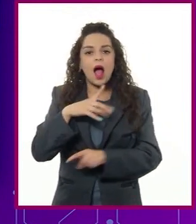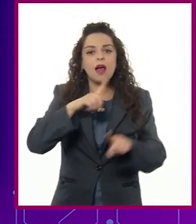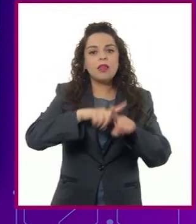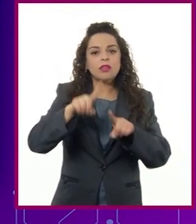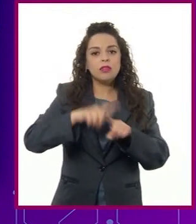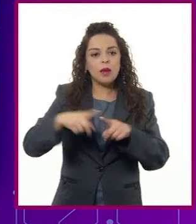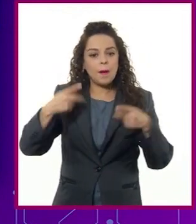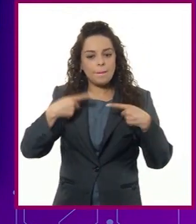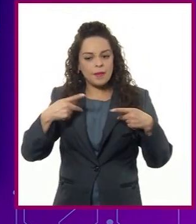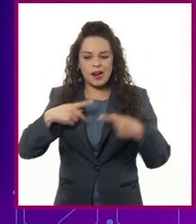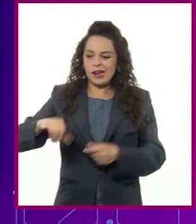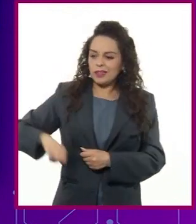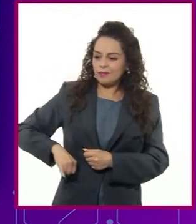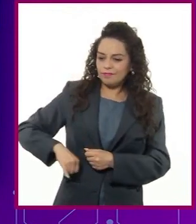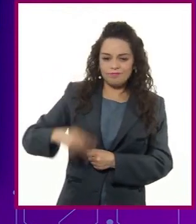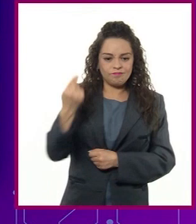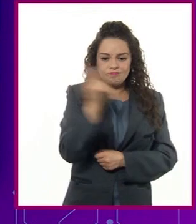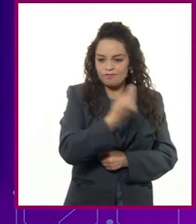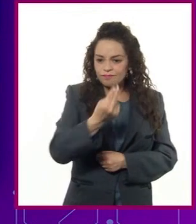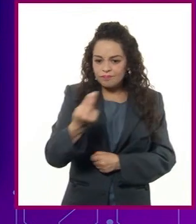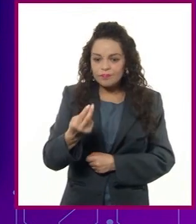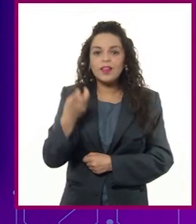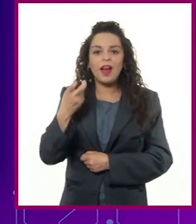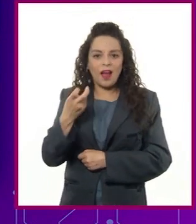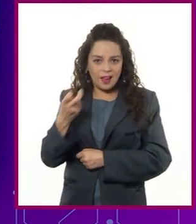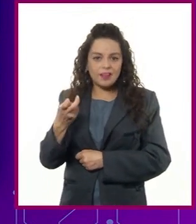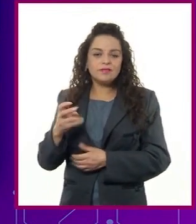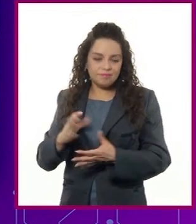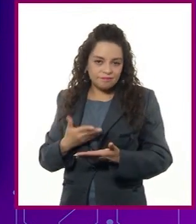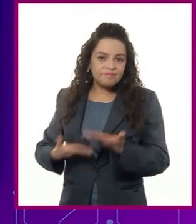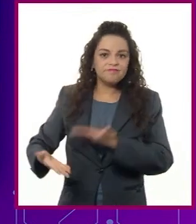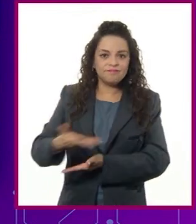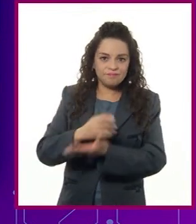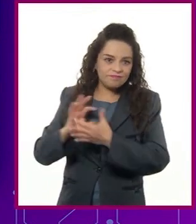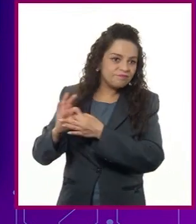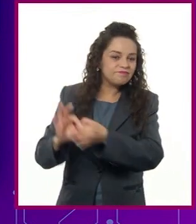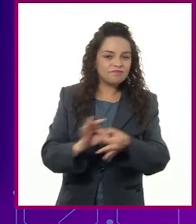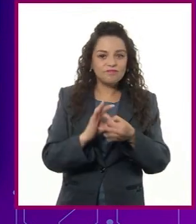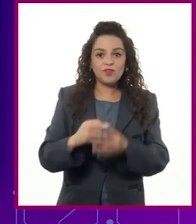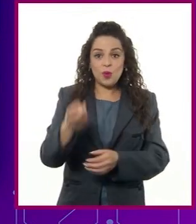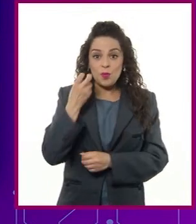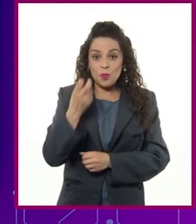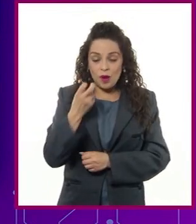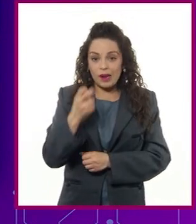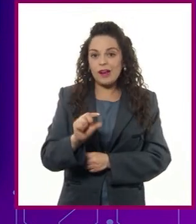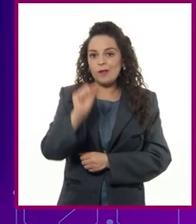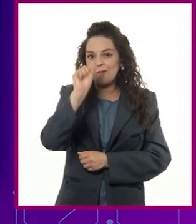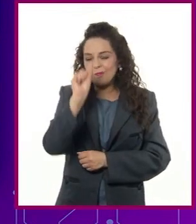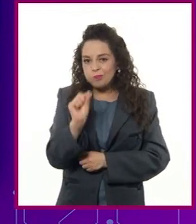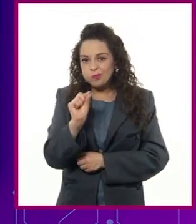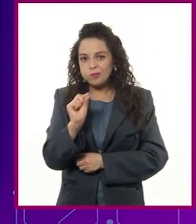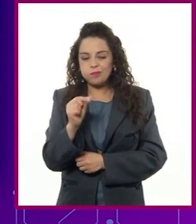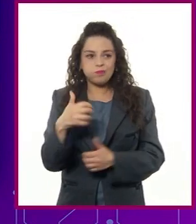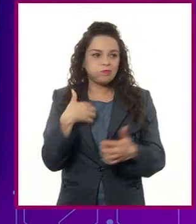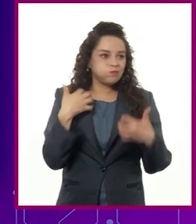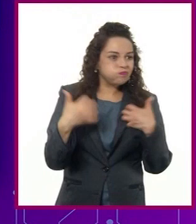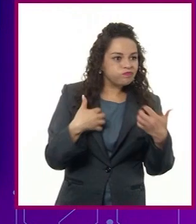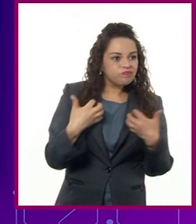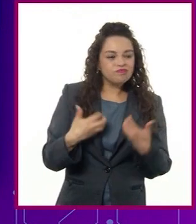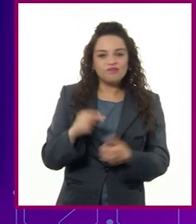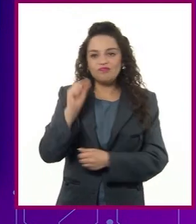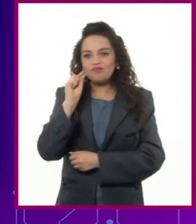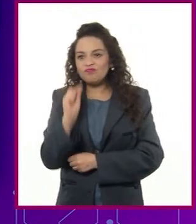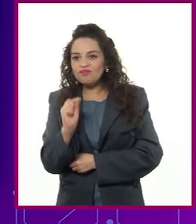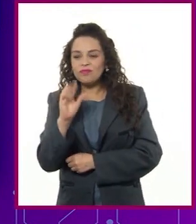diferentes intereses y necesidades, lo que provoca una tensión en la convivencia. De acuerdo a este